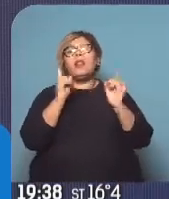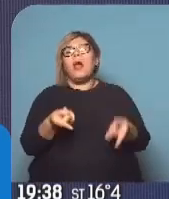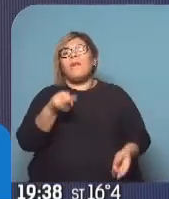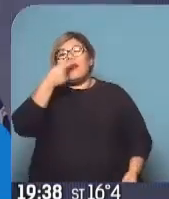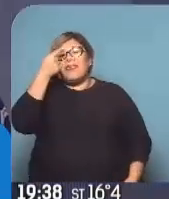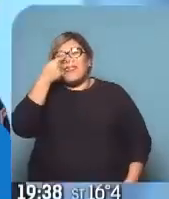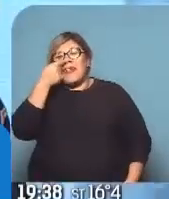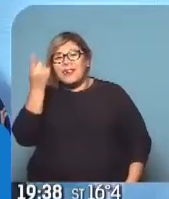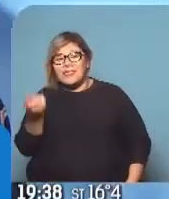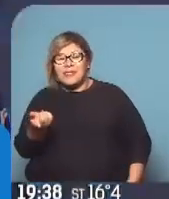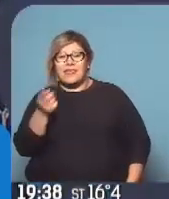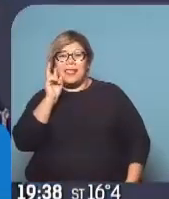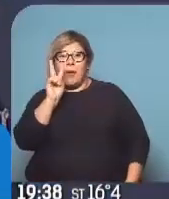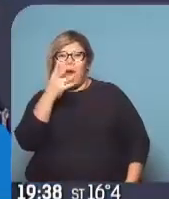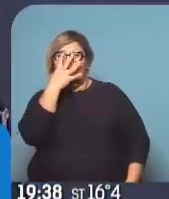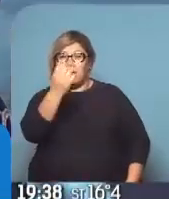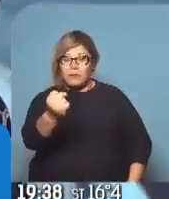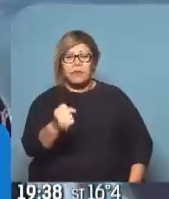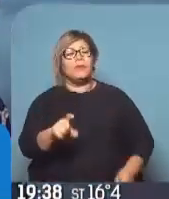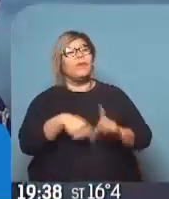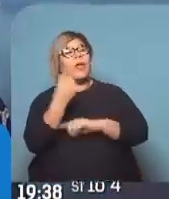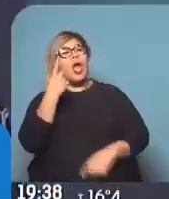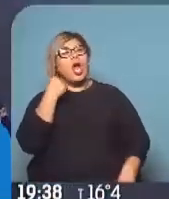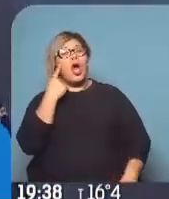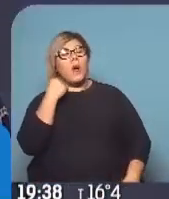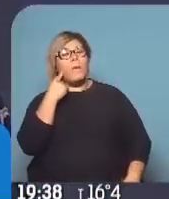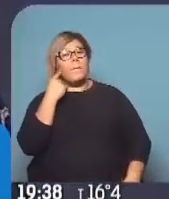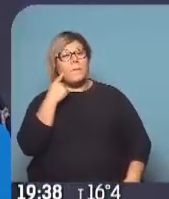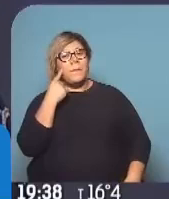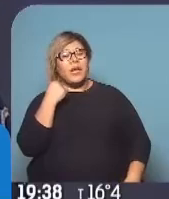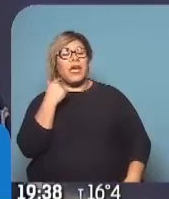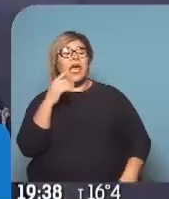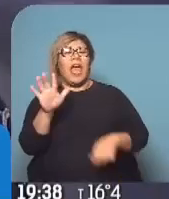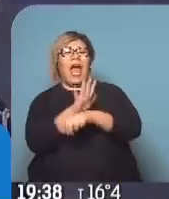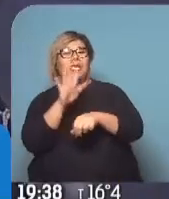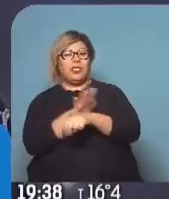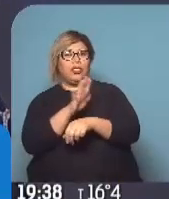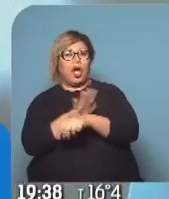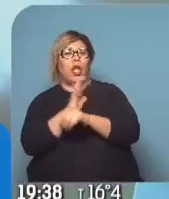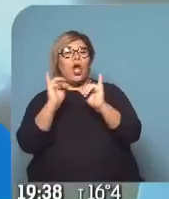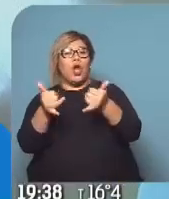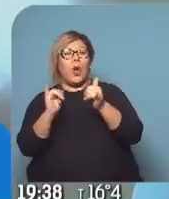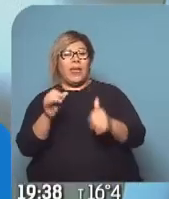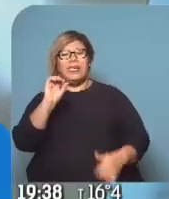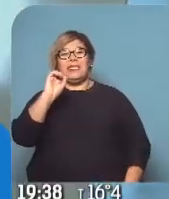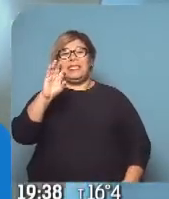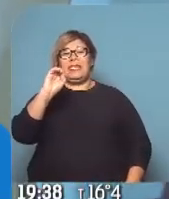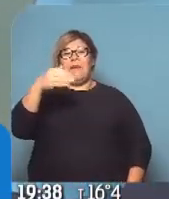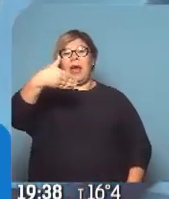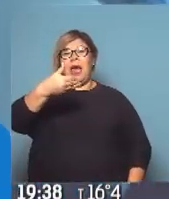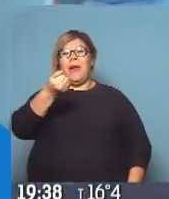una dirección increíble de mariano si realmente lo que se puede ver y observar en el adelanto que hemos visto